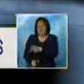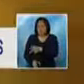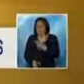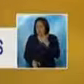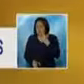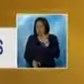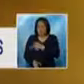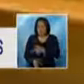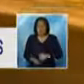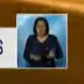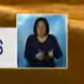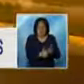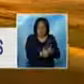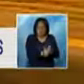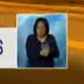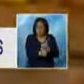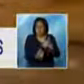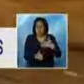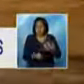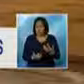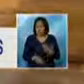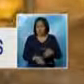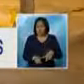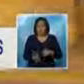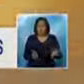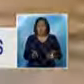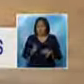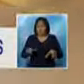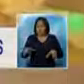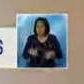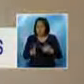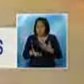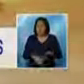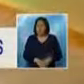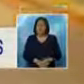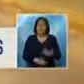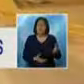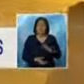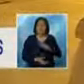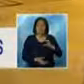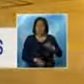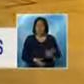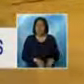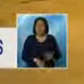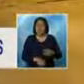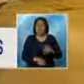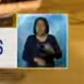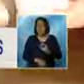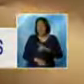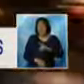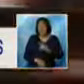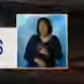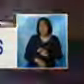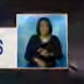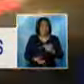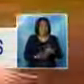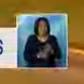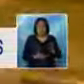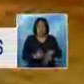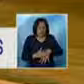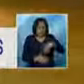joven. La persecución continuó ahora hacia el peligroso barrio de Puerto Nuevo en el Callao. ¡Ábrete! ¡Salimos, salimos! ¡Vamos,